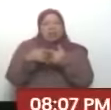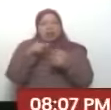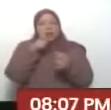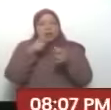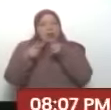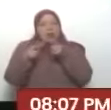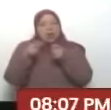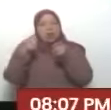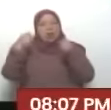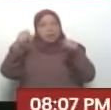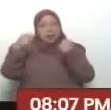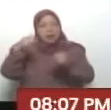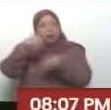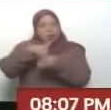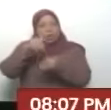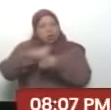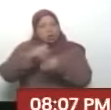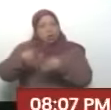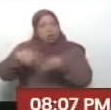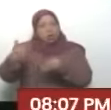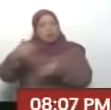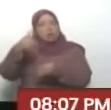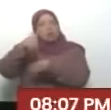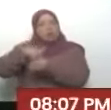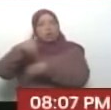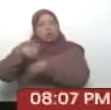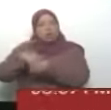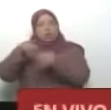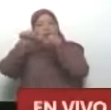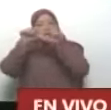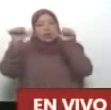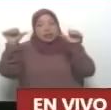dije, sabotear el sistema eléctrico.